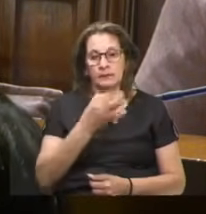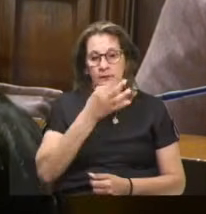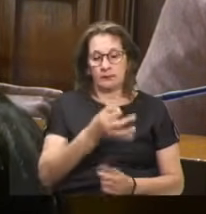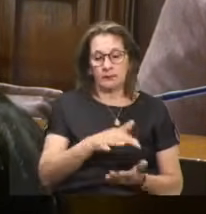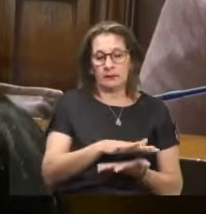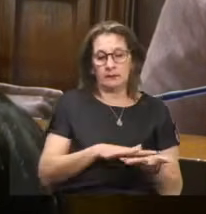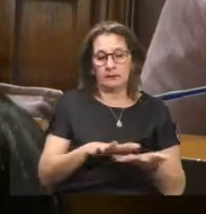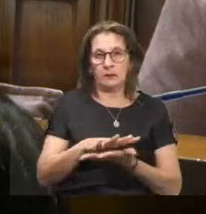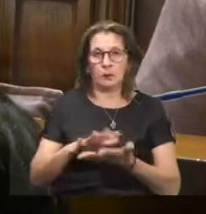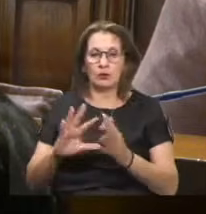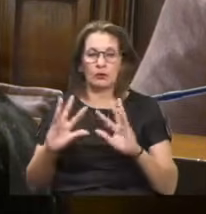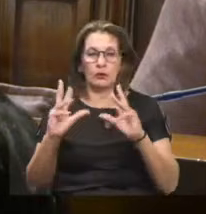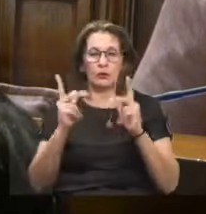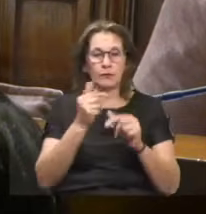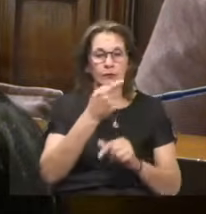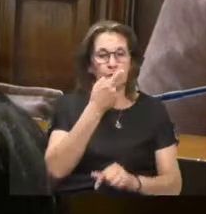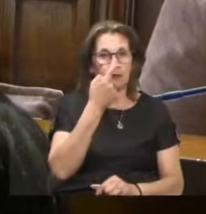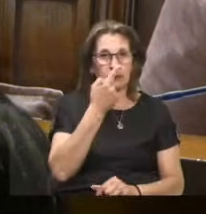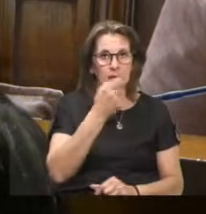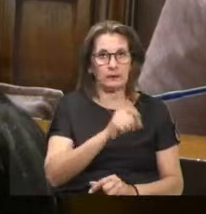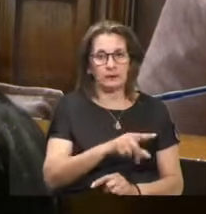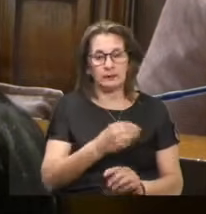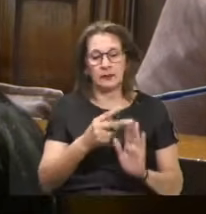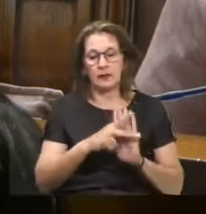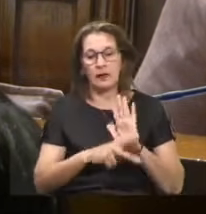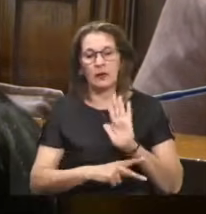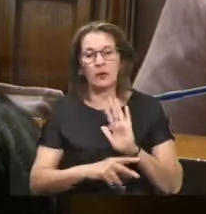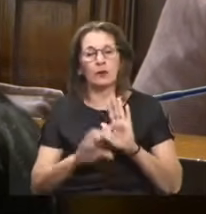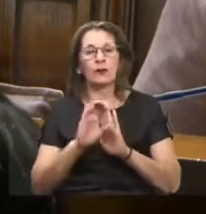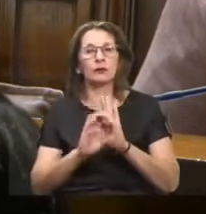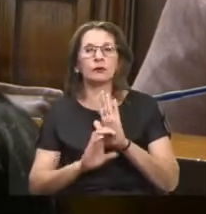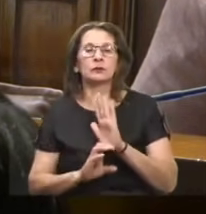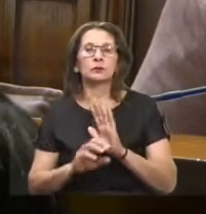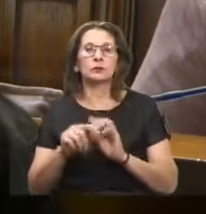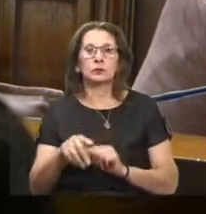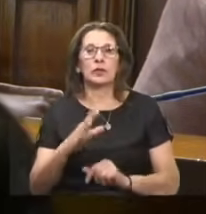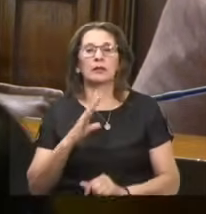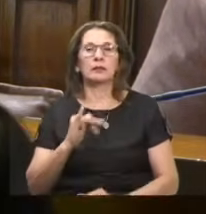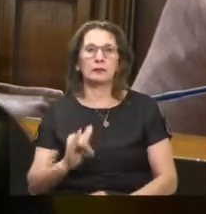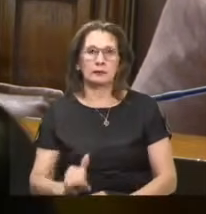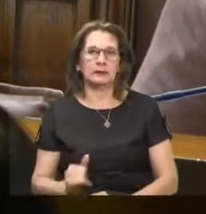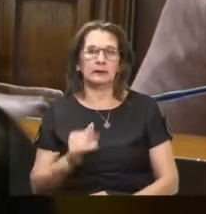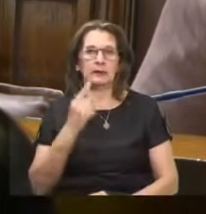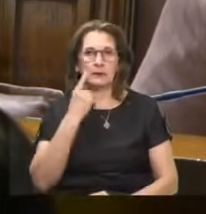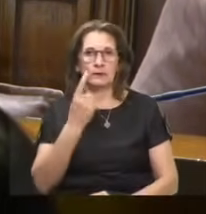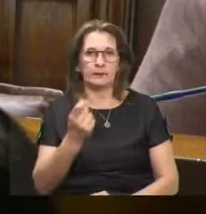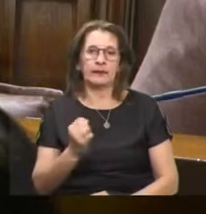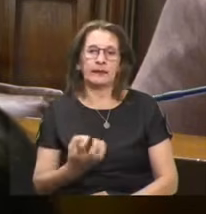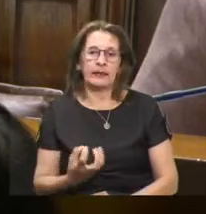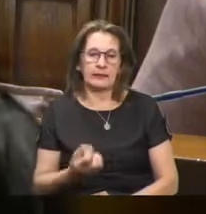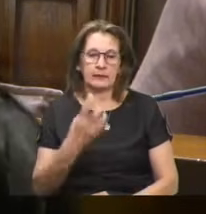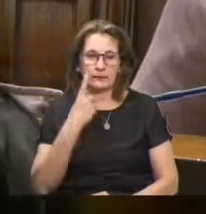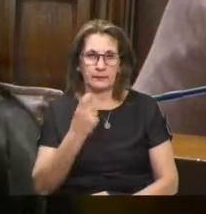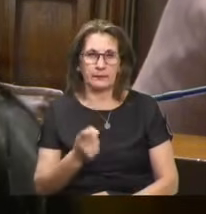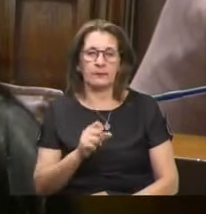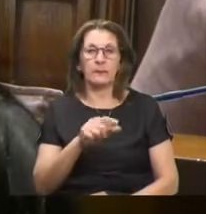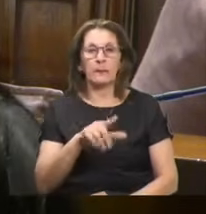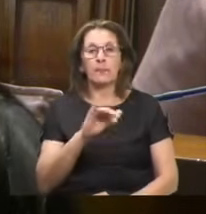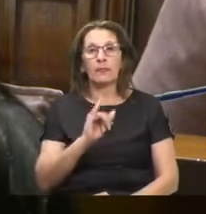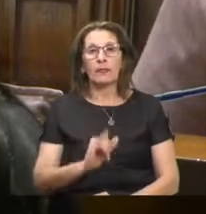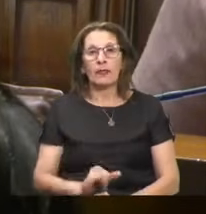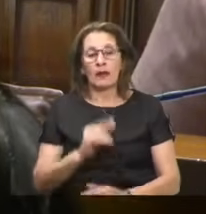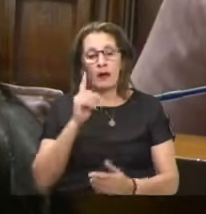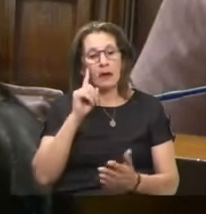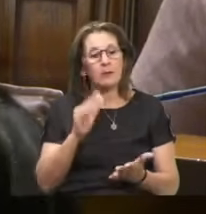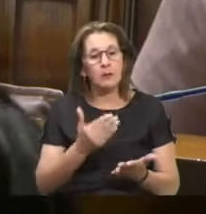de conflictos de interés que la norma constitucional pretende de plano evitar. Si la propuesta del tema